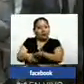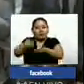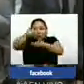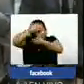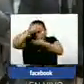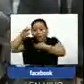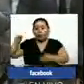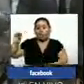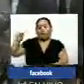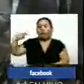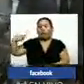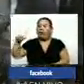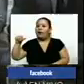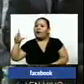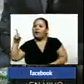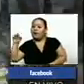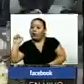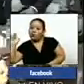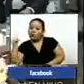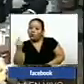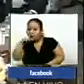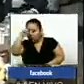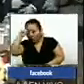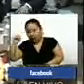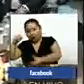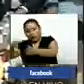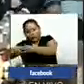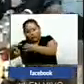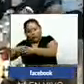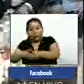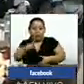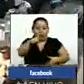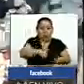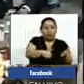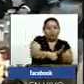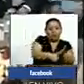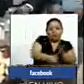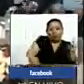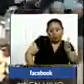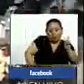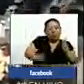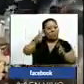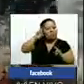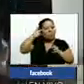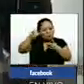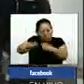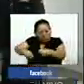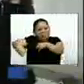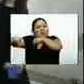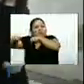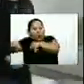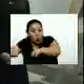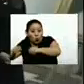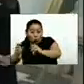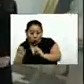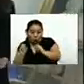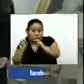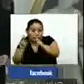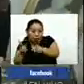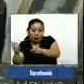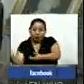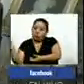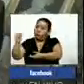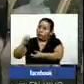Sadiki, y por funcionarios de su administración. Para la alcaldía de San Salvador, la firma de este documento abre la puerta a cooperación con